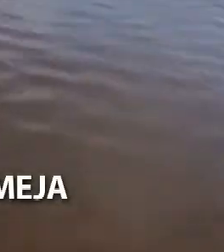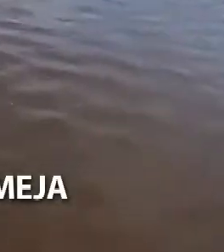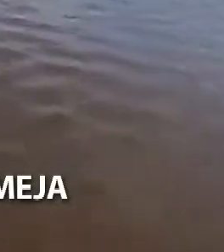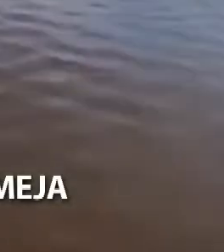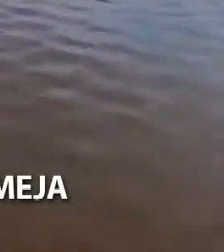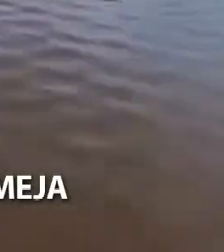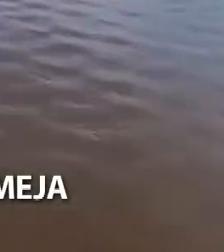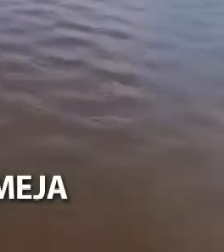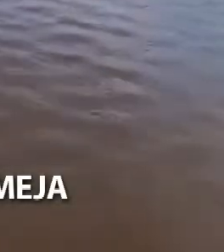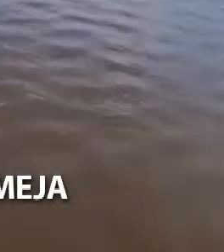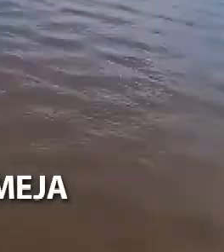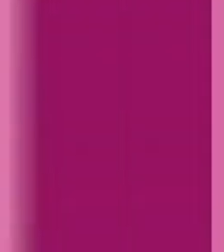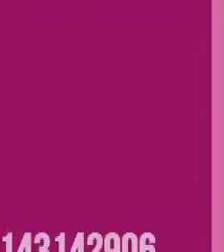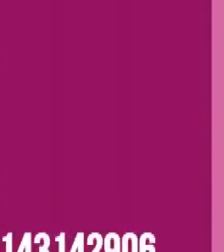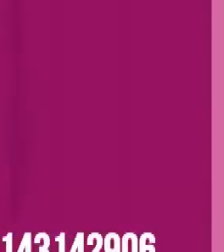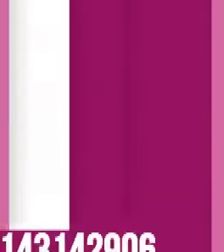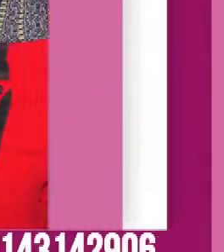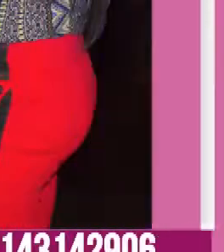Medio.